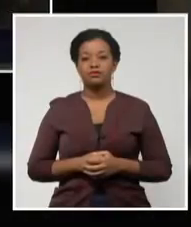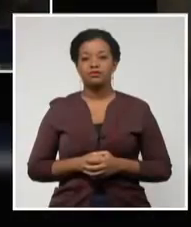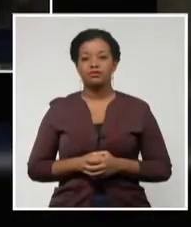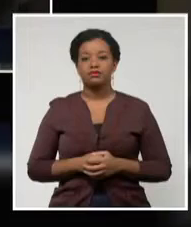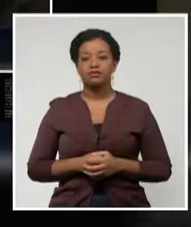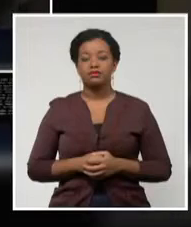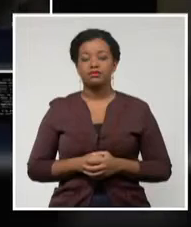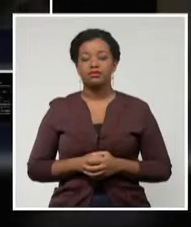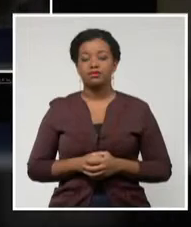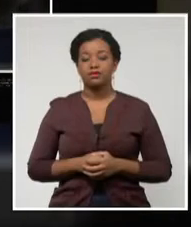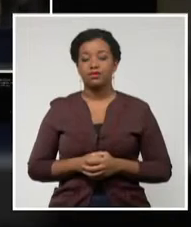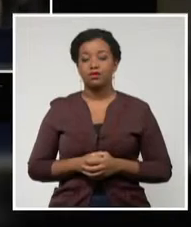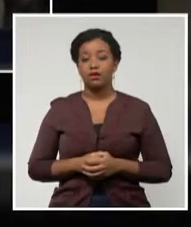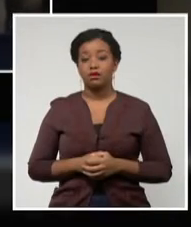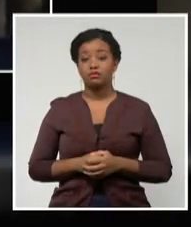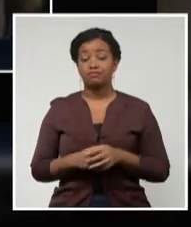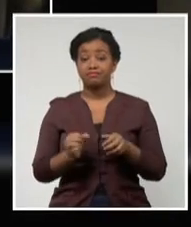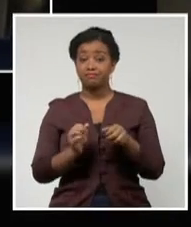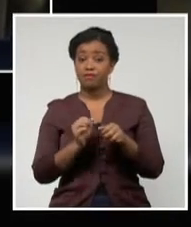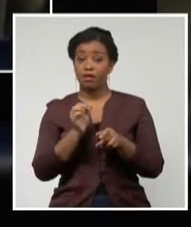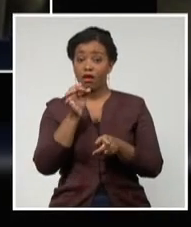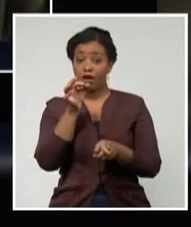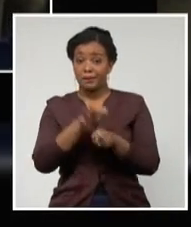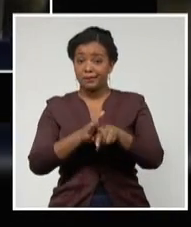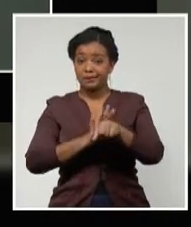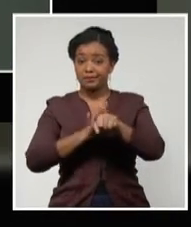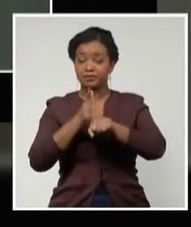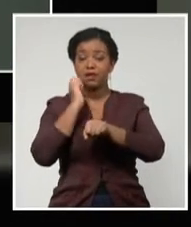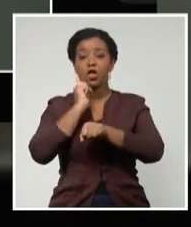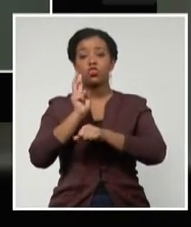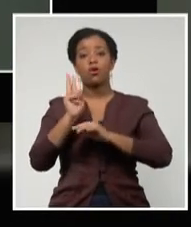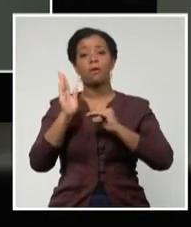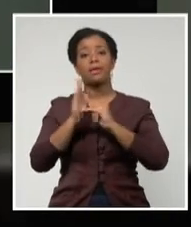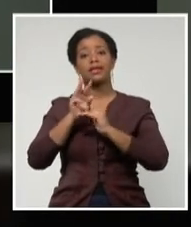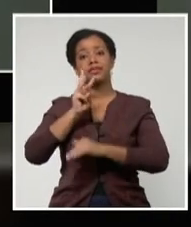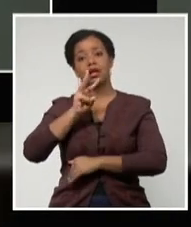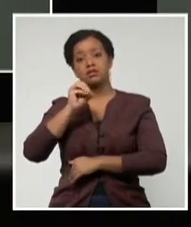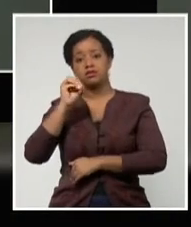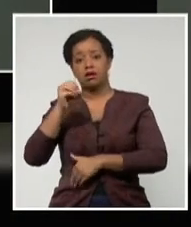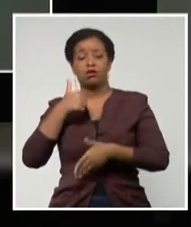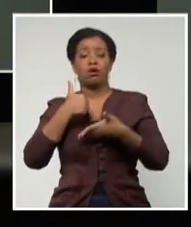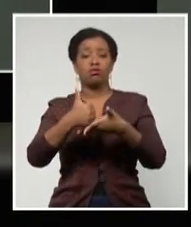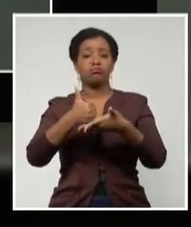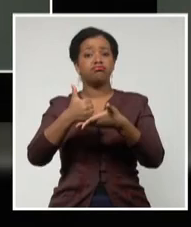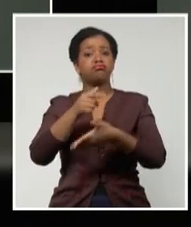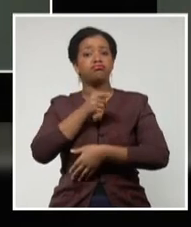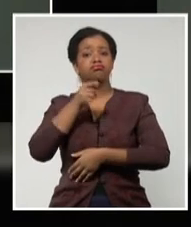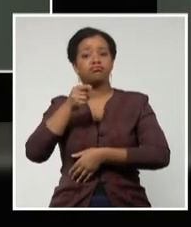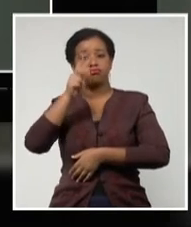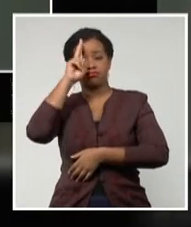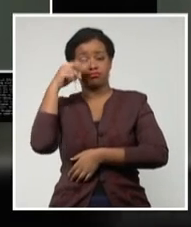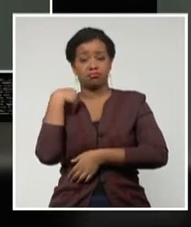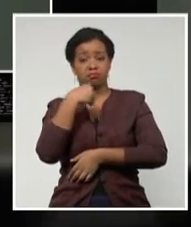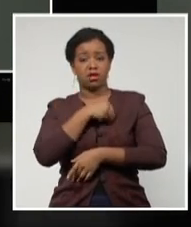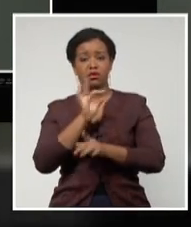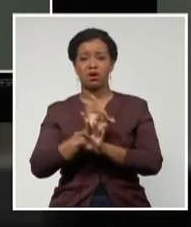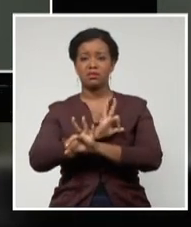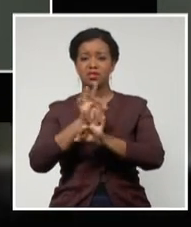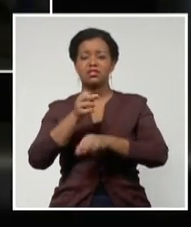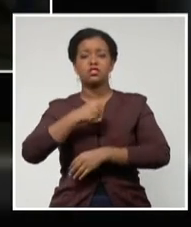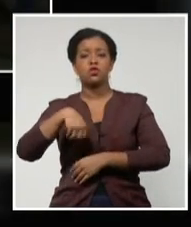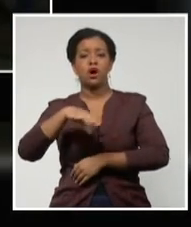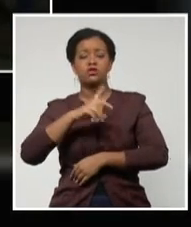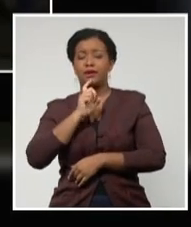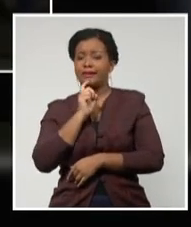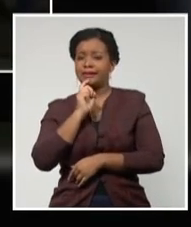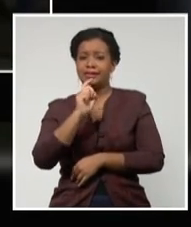Durante la pandemia de COVID-19, más de 2.300 cooperantes del contingente internacional de médicos especializados en situaciones de desastres